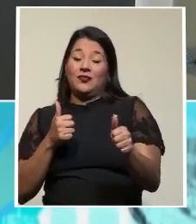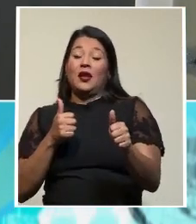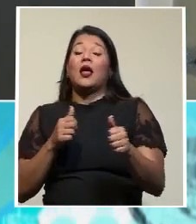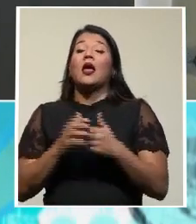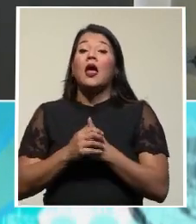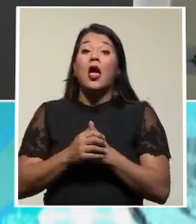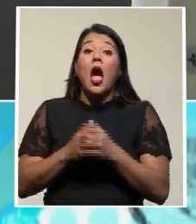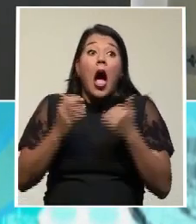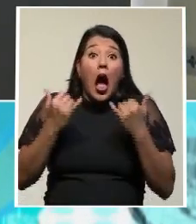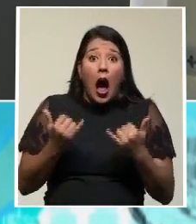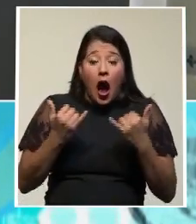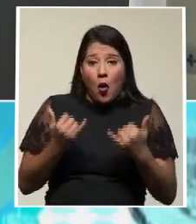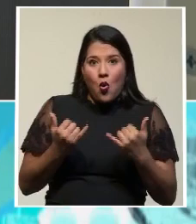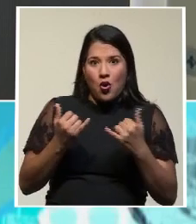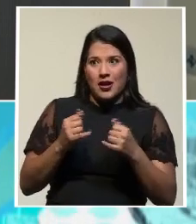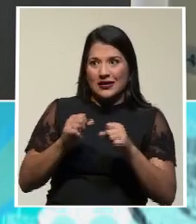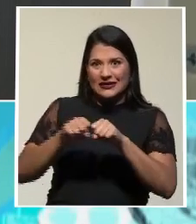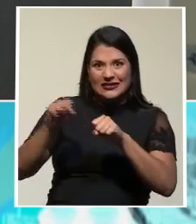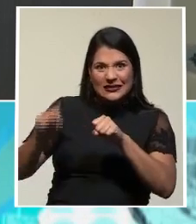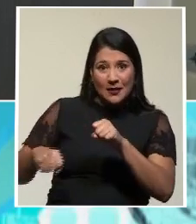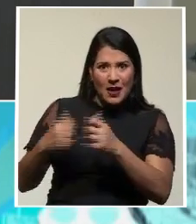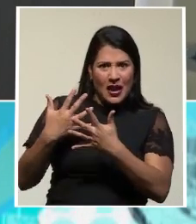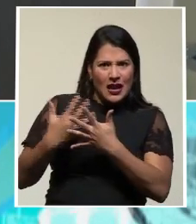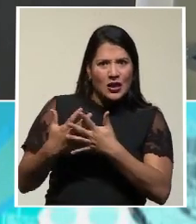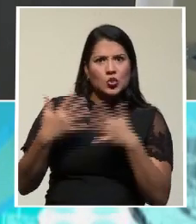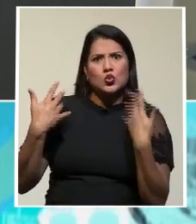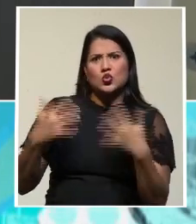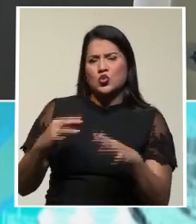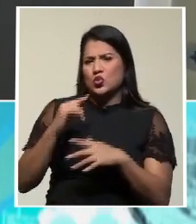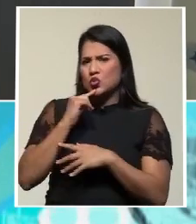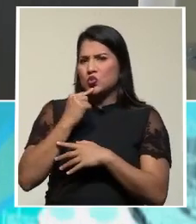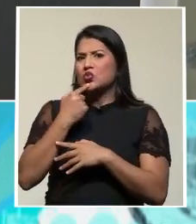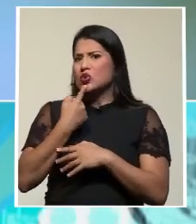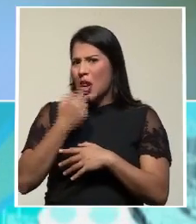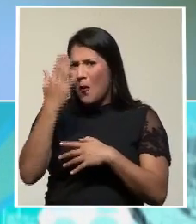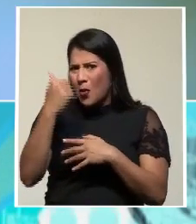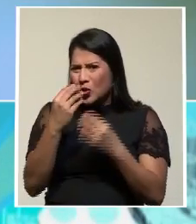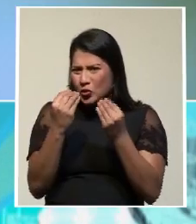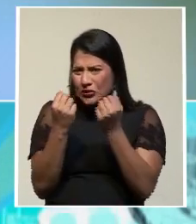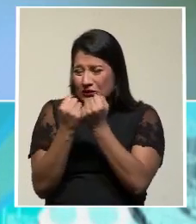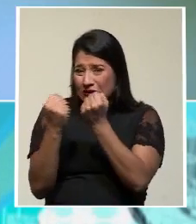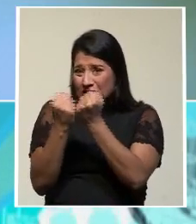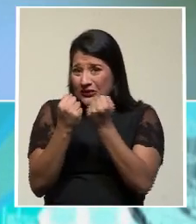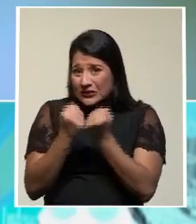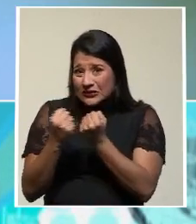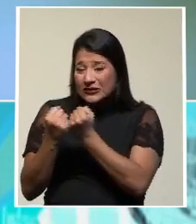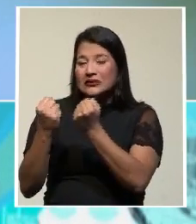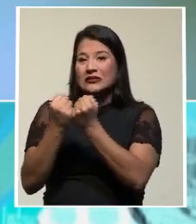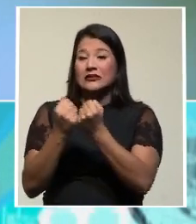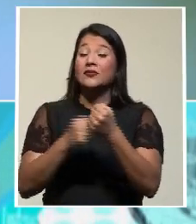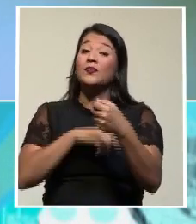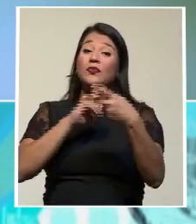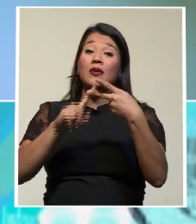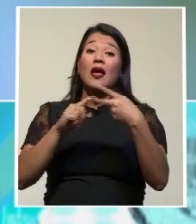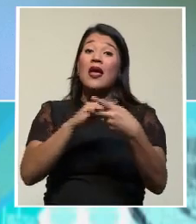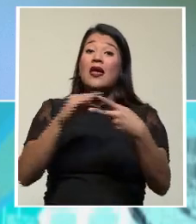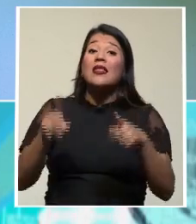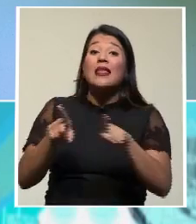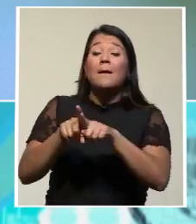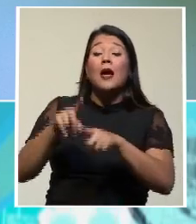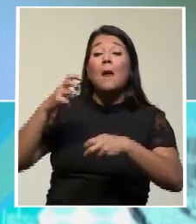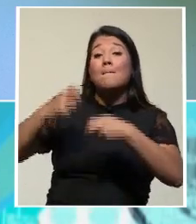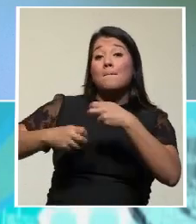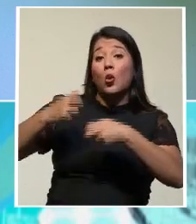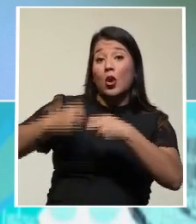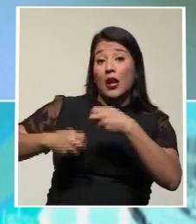sistema penitenciario es crítico debido al grado de hacinamiento y sobrepoblación y también los problemas que se han